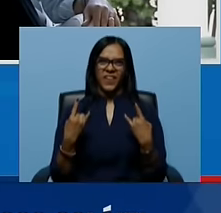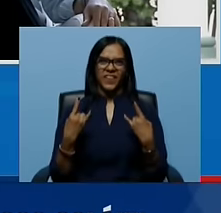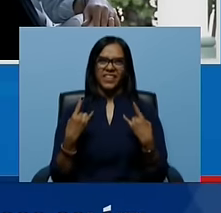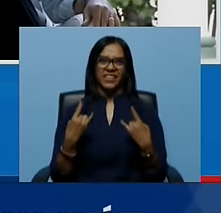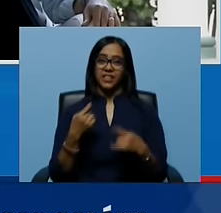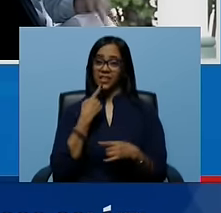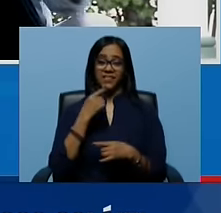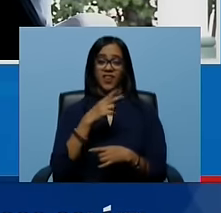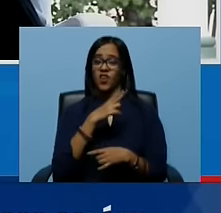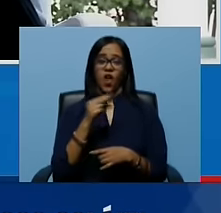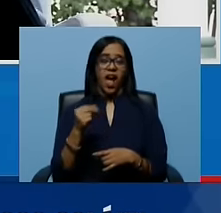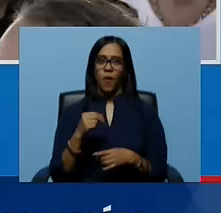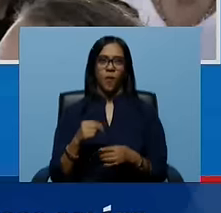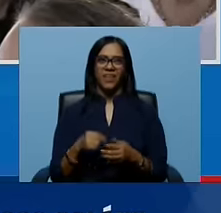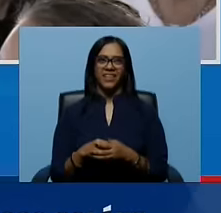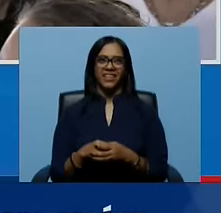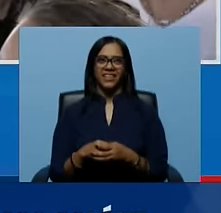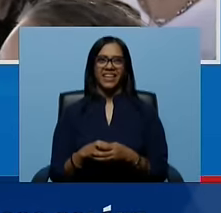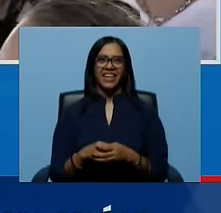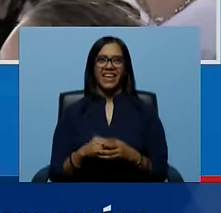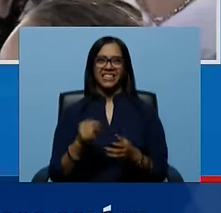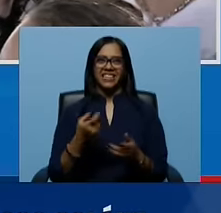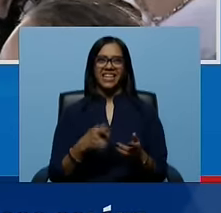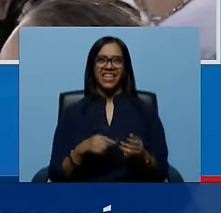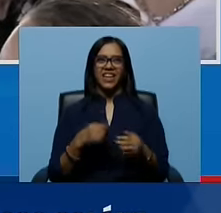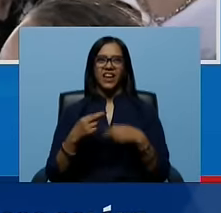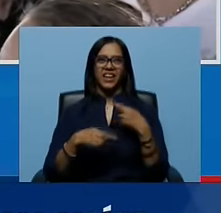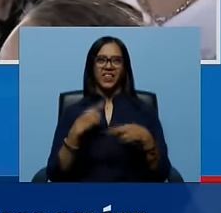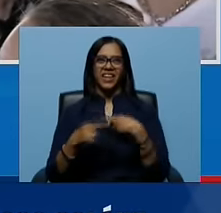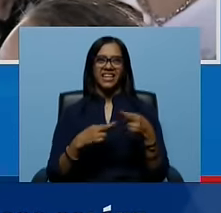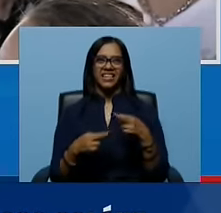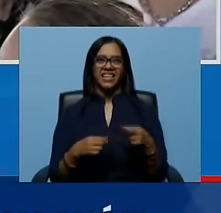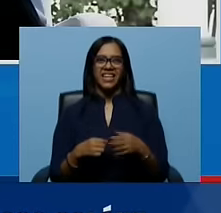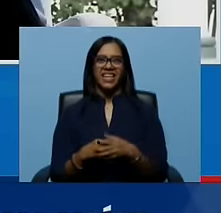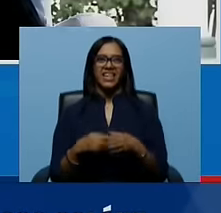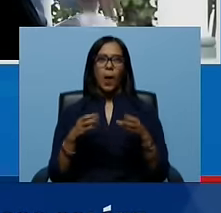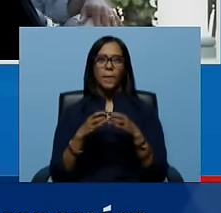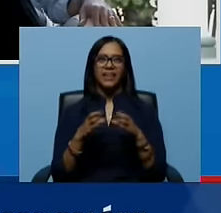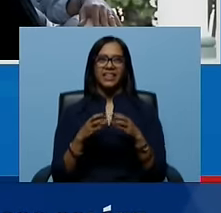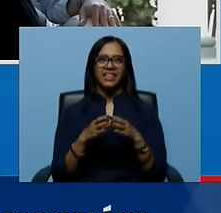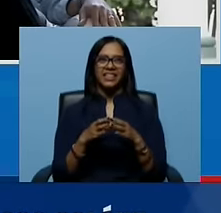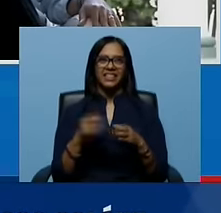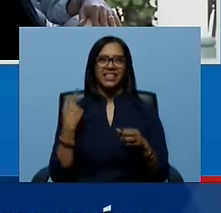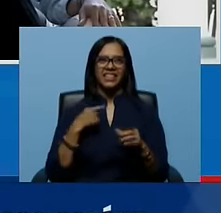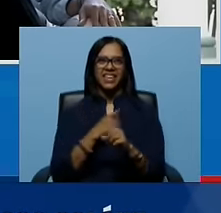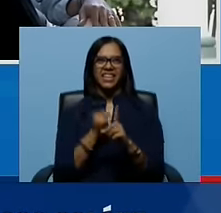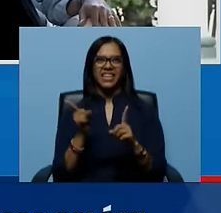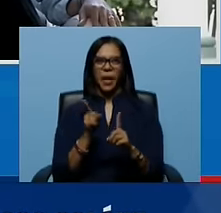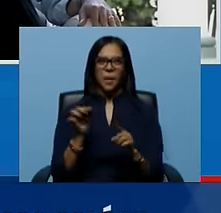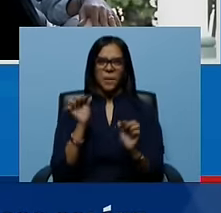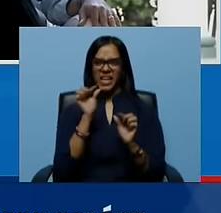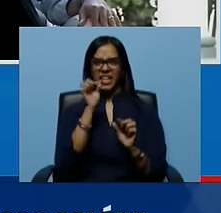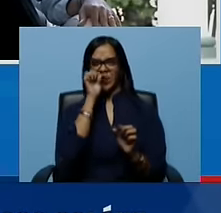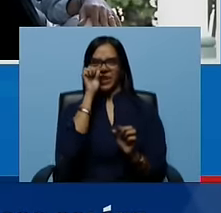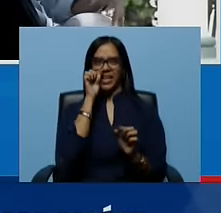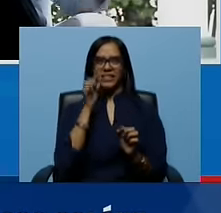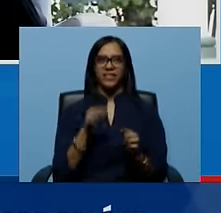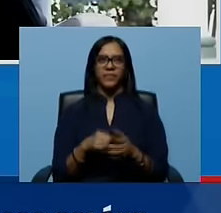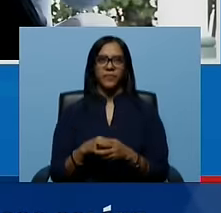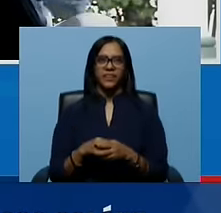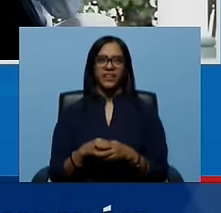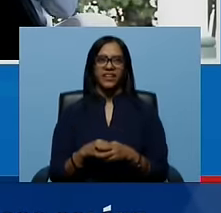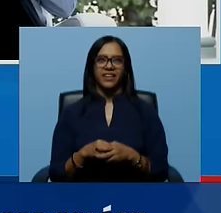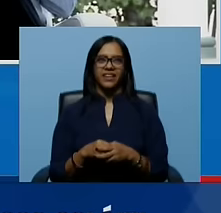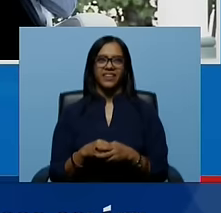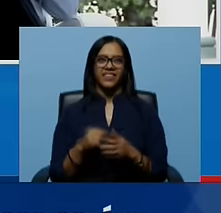afirmación. Así la llamaban los izquierdosos en la época. Este compañerito tiene una desviación pequeña burguesa. ¿Cuáles son